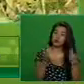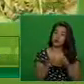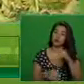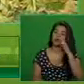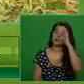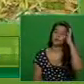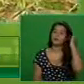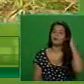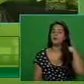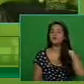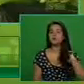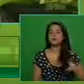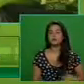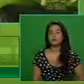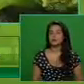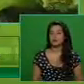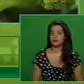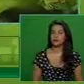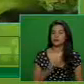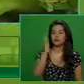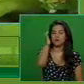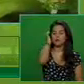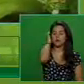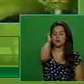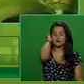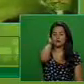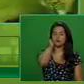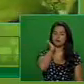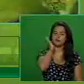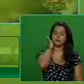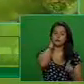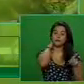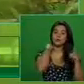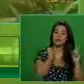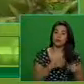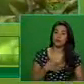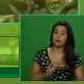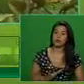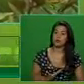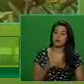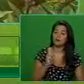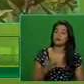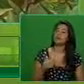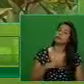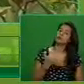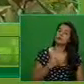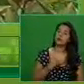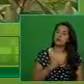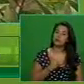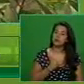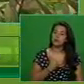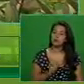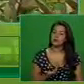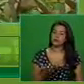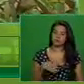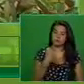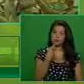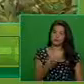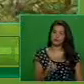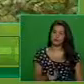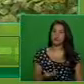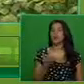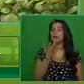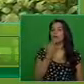particular de la población, ¿no? Allí pudiésemos nosotros decir el